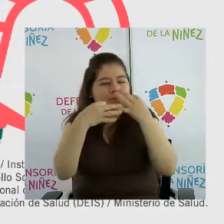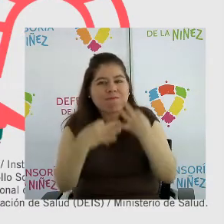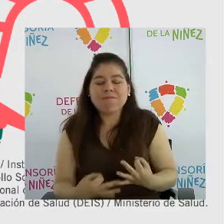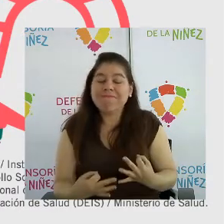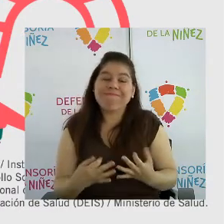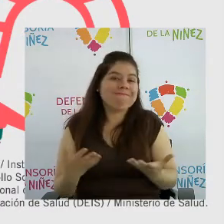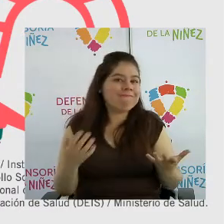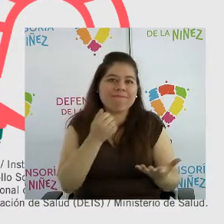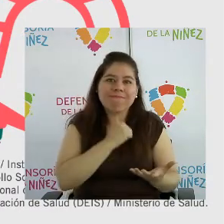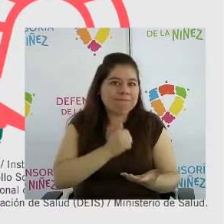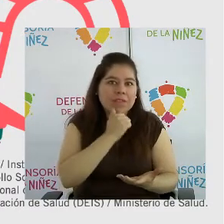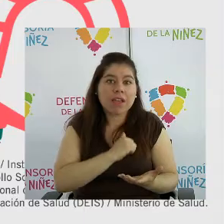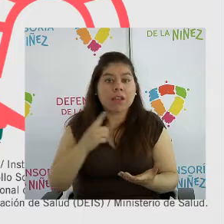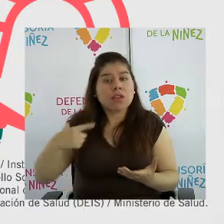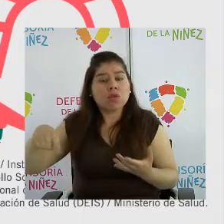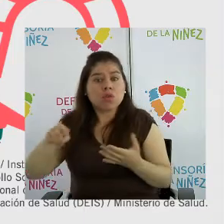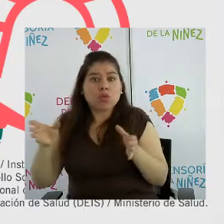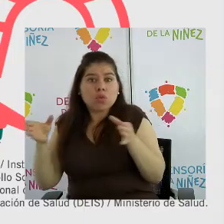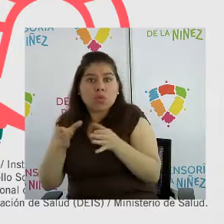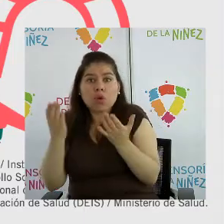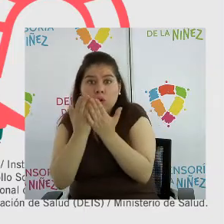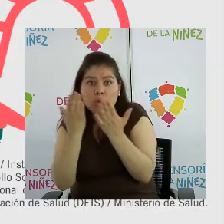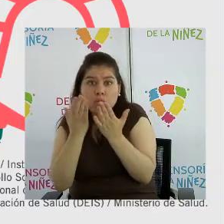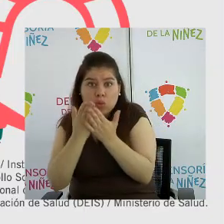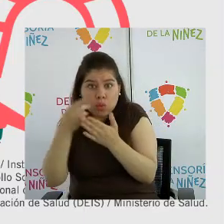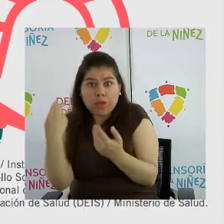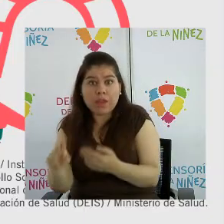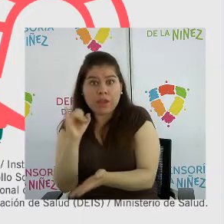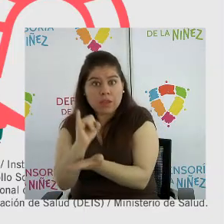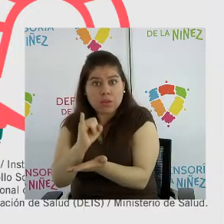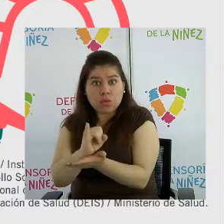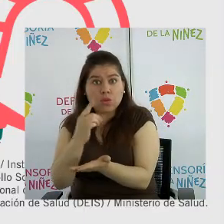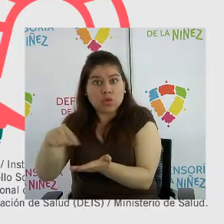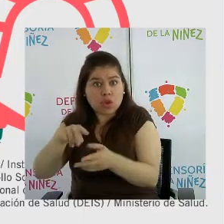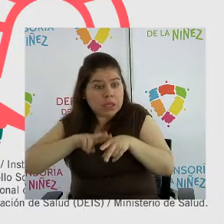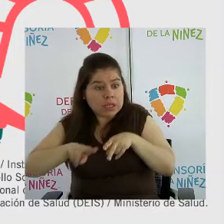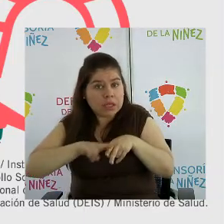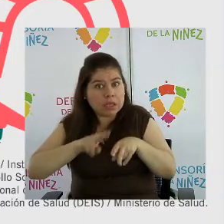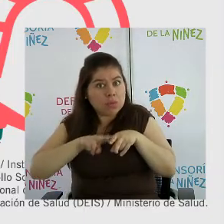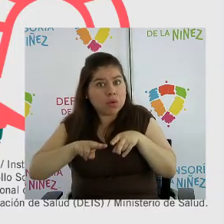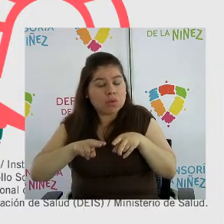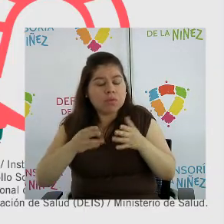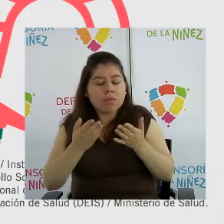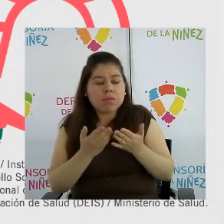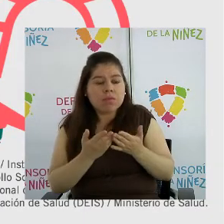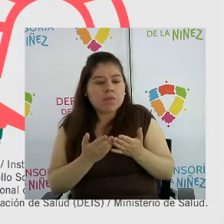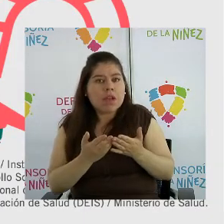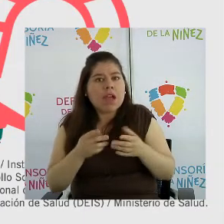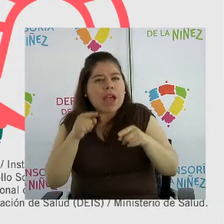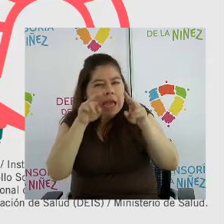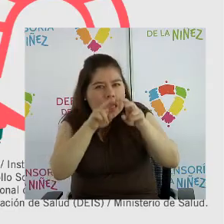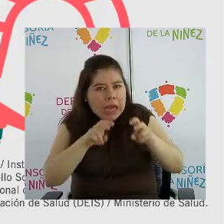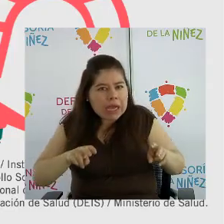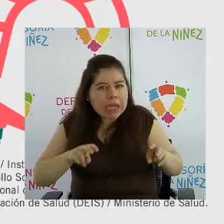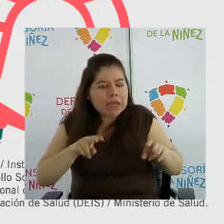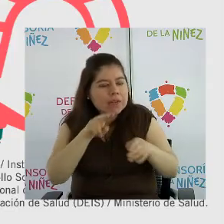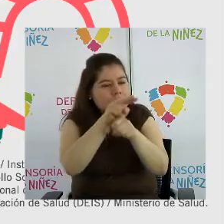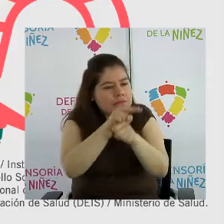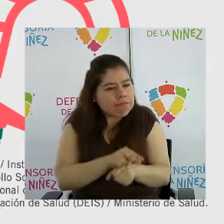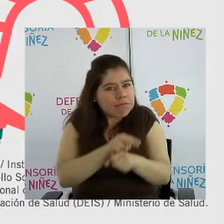trabajo muy importante desde nuestra unidad de estudios en la institución, precisamente para presentar sobre la base del análisis y cruce de